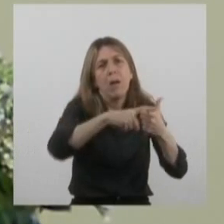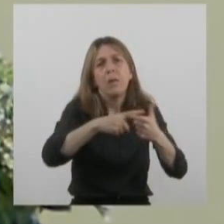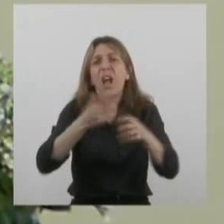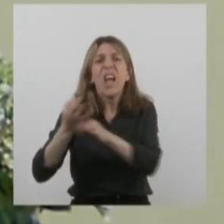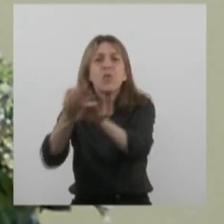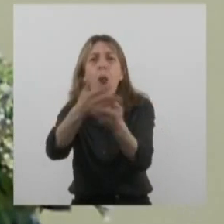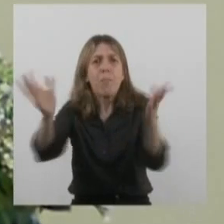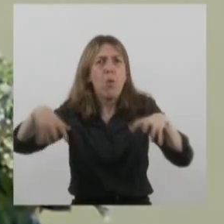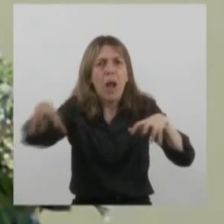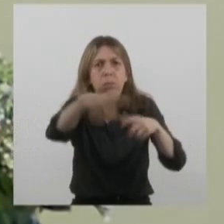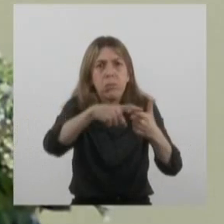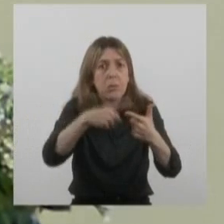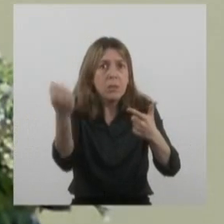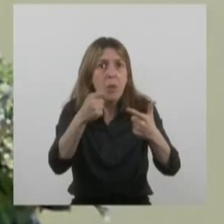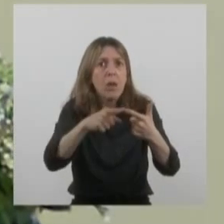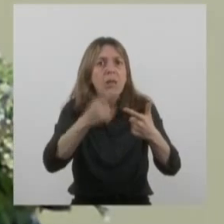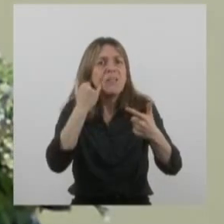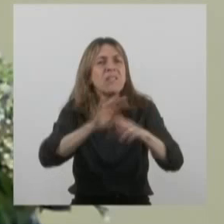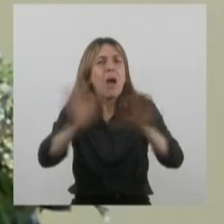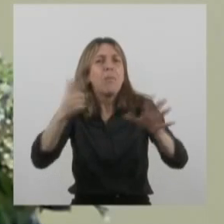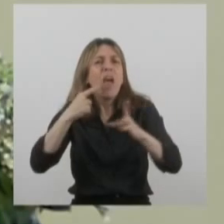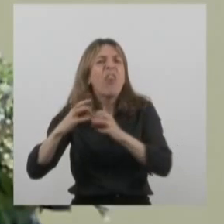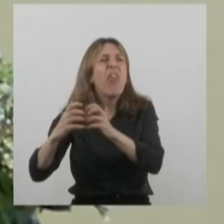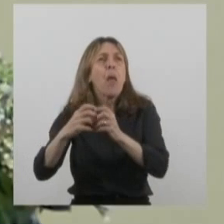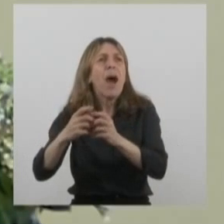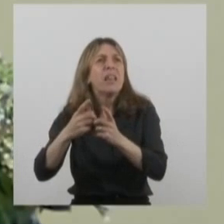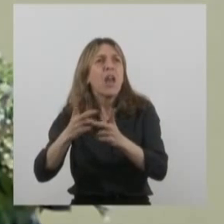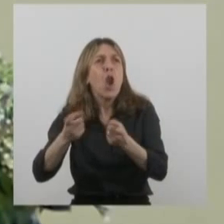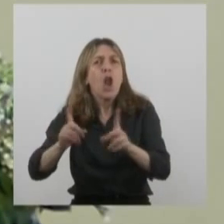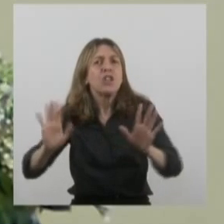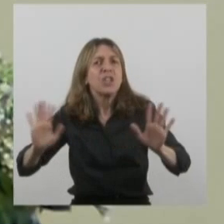Temas que yo espero ya no sean objeto de discusión ni en esta campaña ni en ninguna otra.